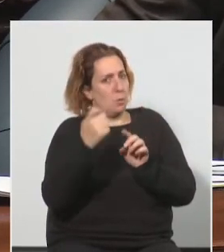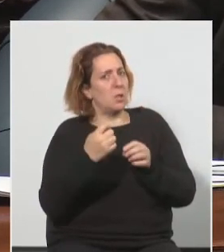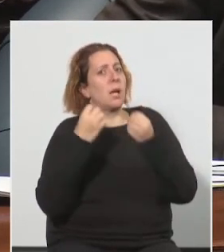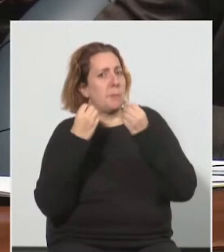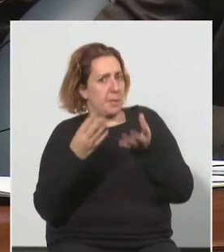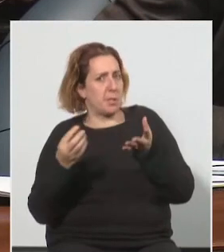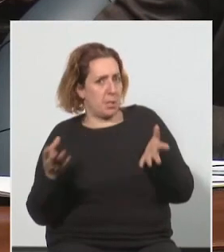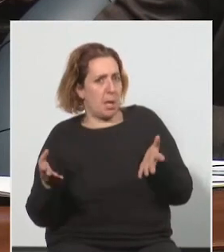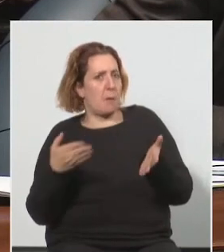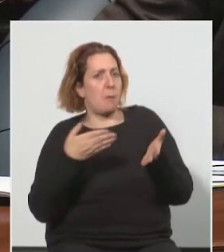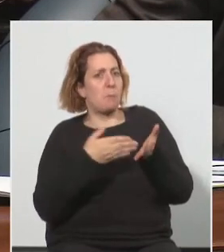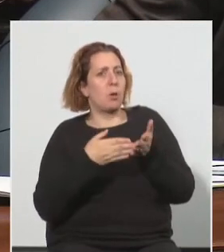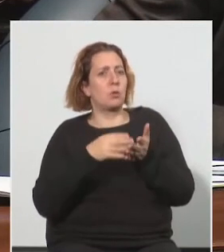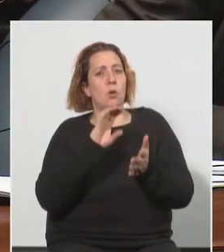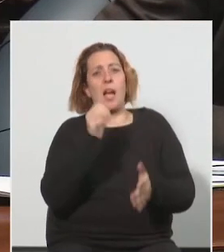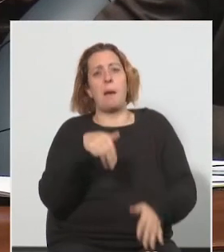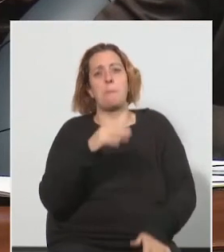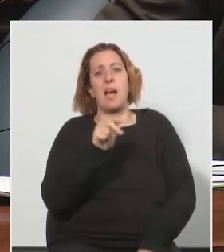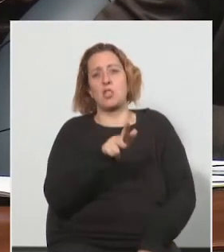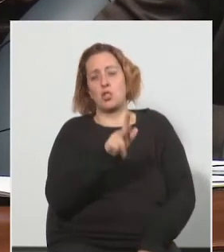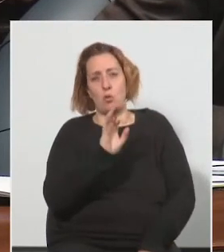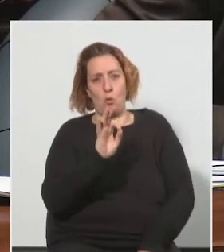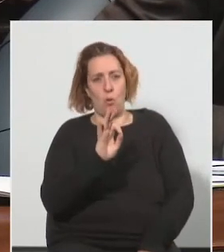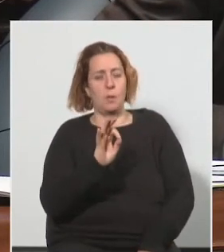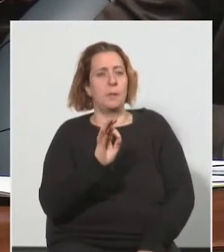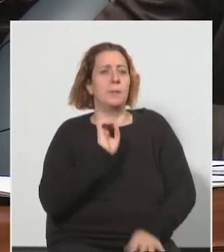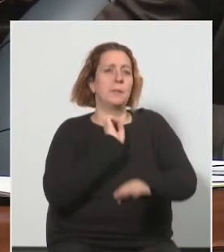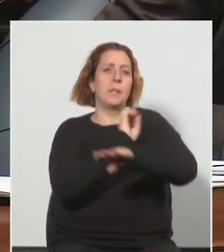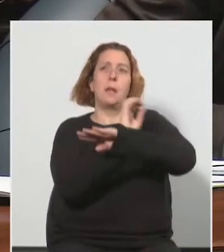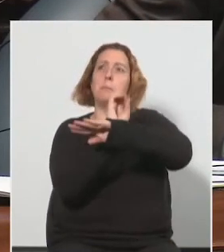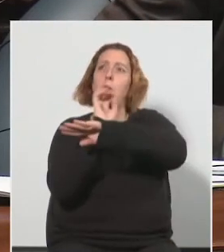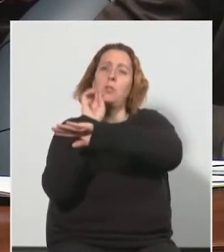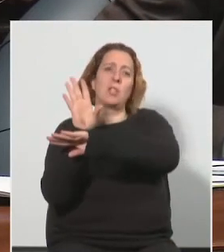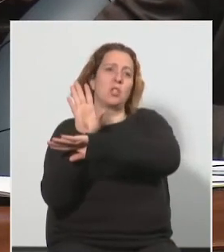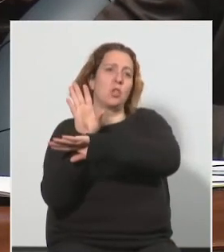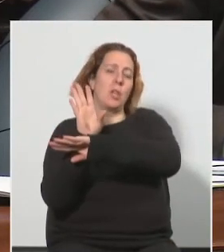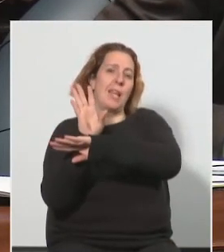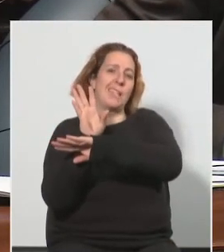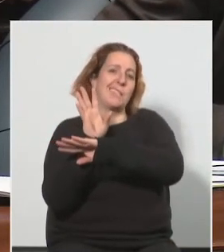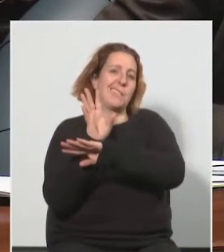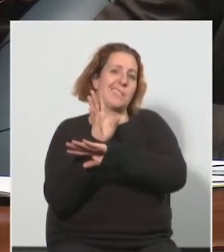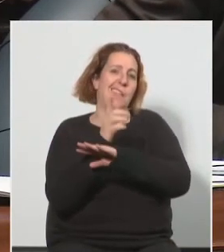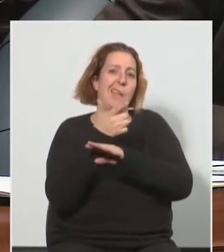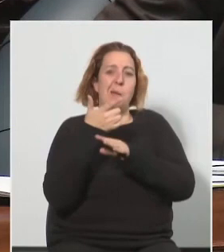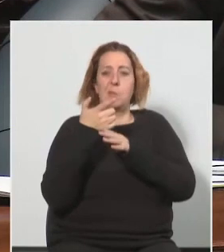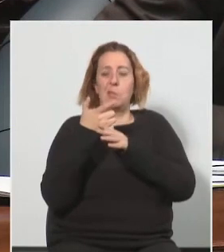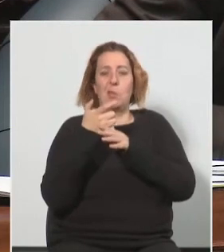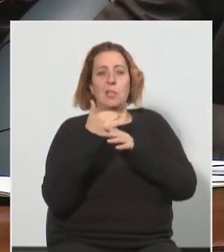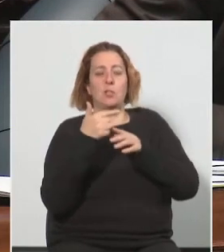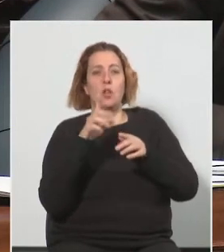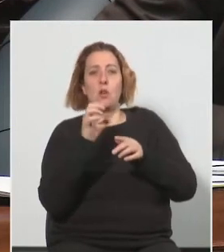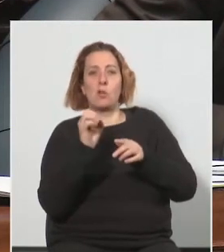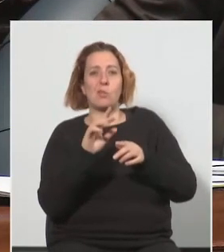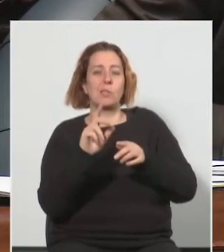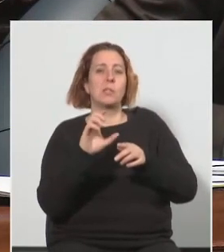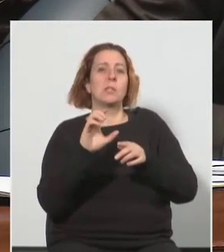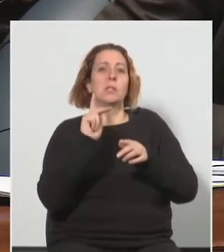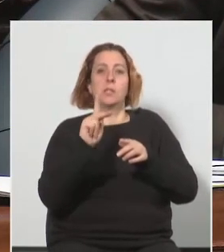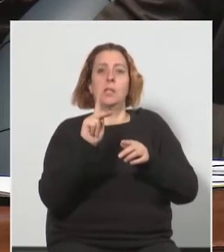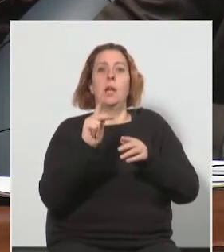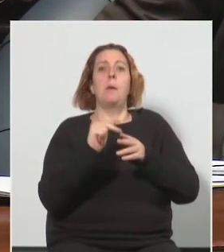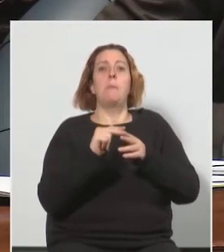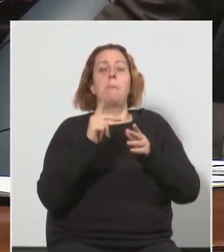que ocurría en Puerto Camacho. Las exportaciones, entre comillas, de pistolas Glock de la Policía